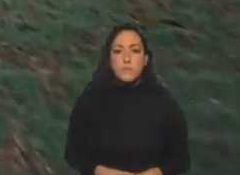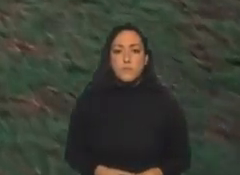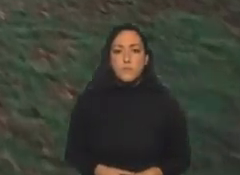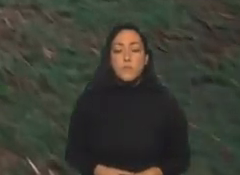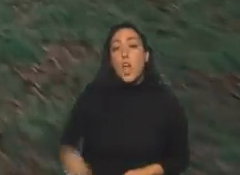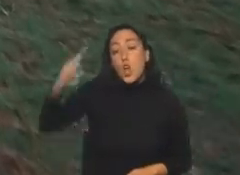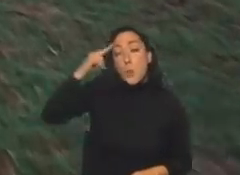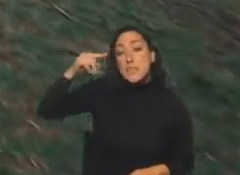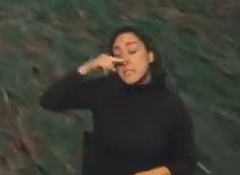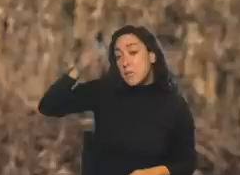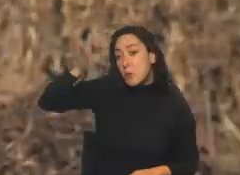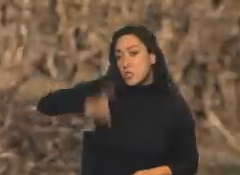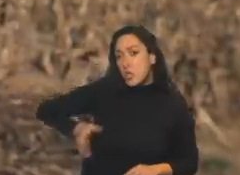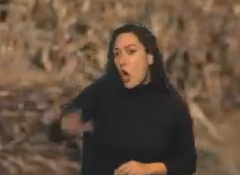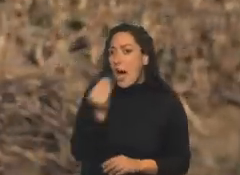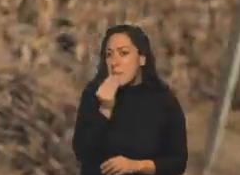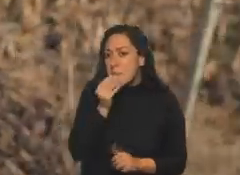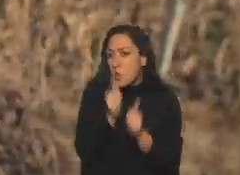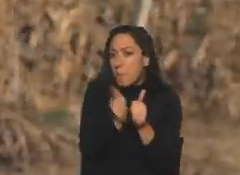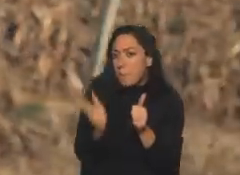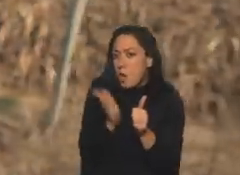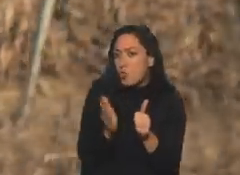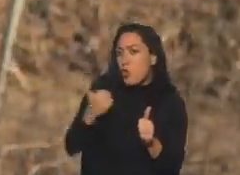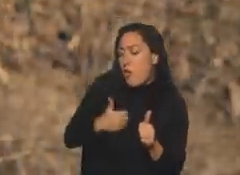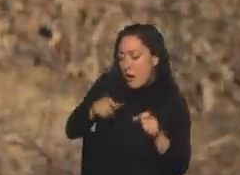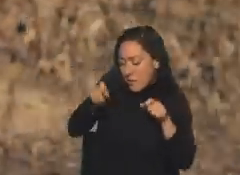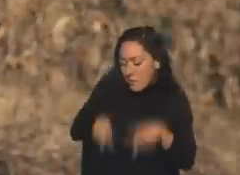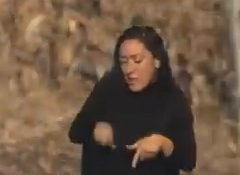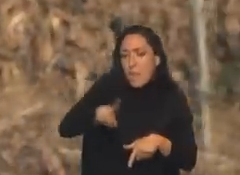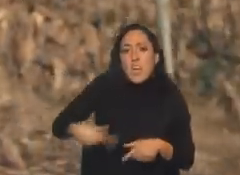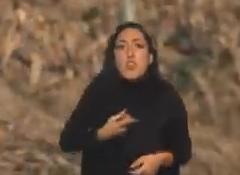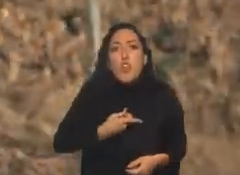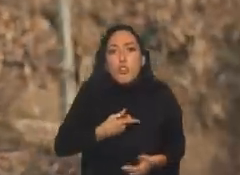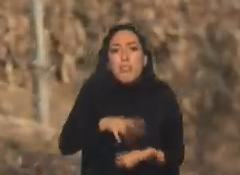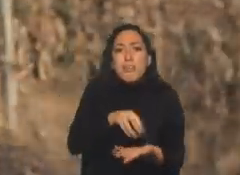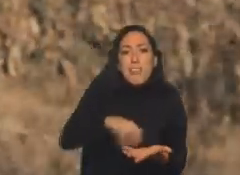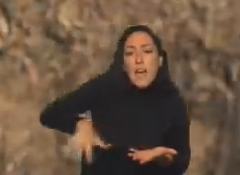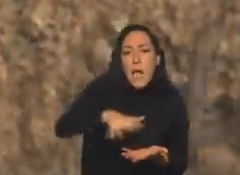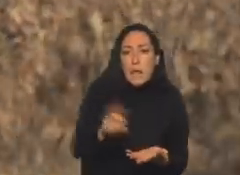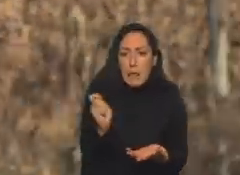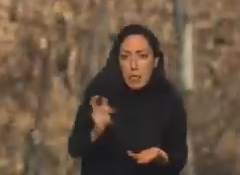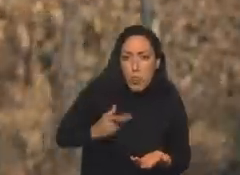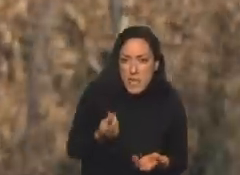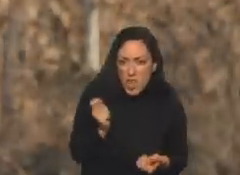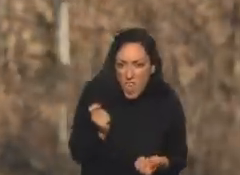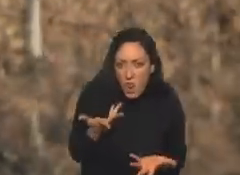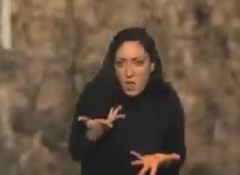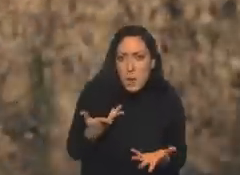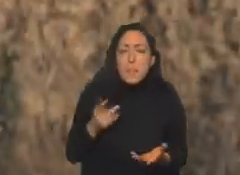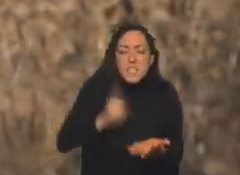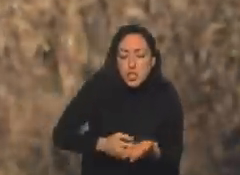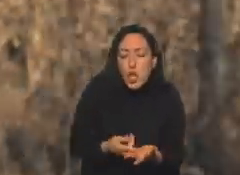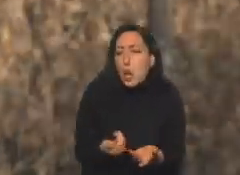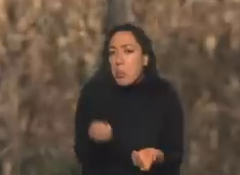El 97% de los alimentos que se producen en Argentina provienen de la tierra. ¿Pero de quién es la tierra y quién decide para qué se usa? La